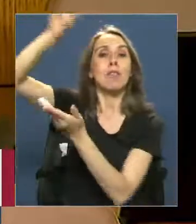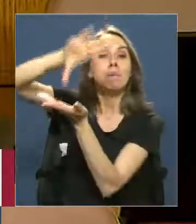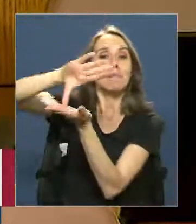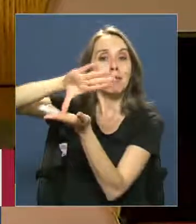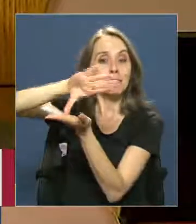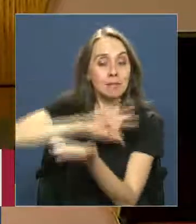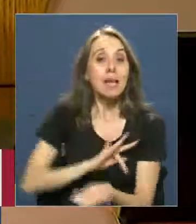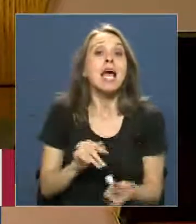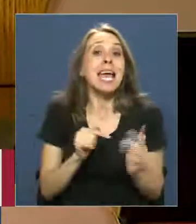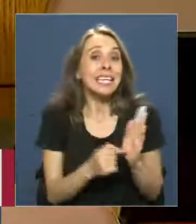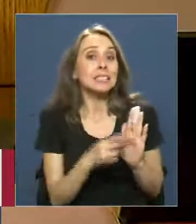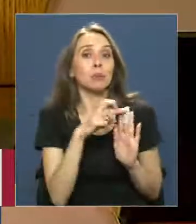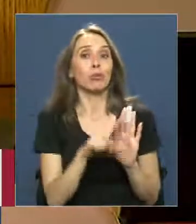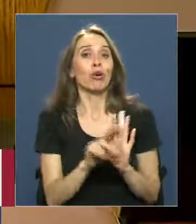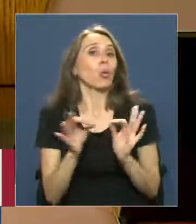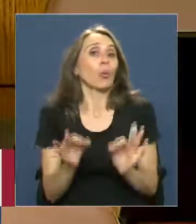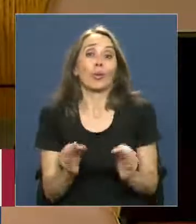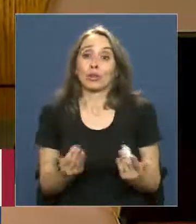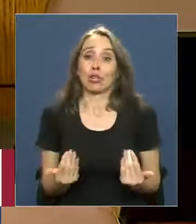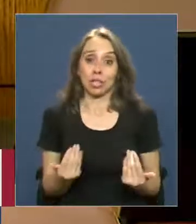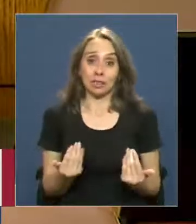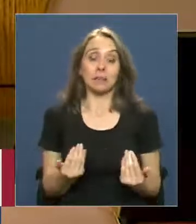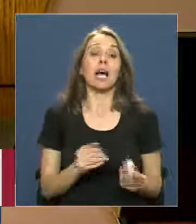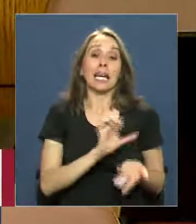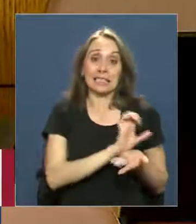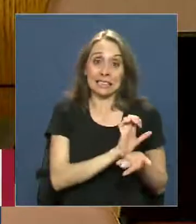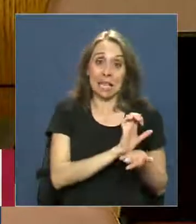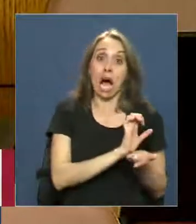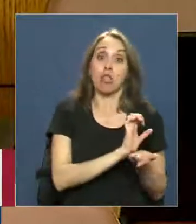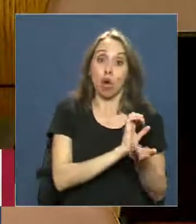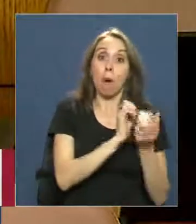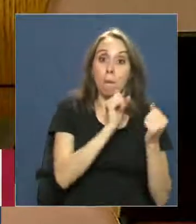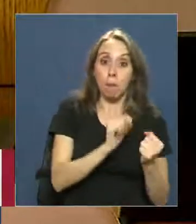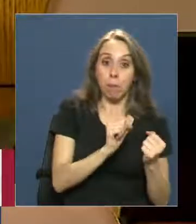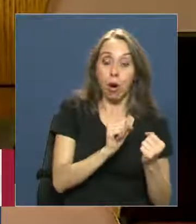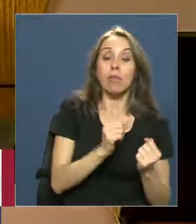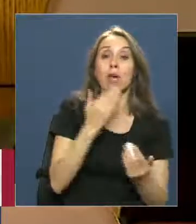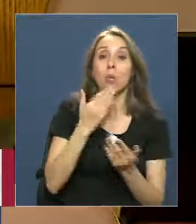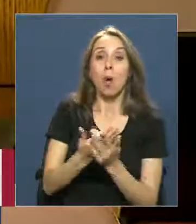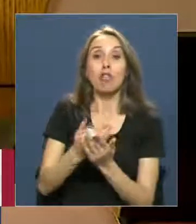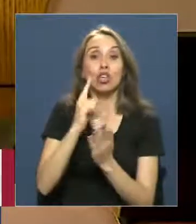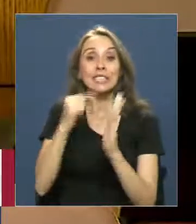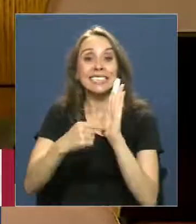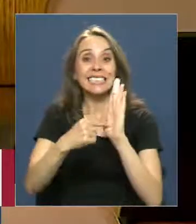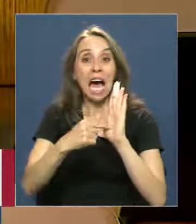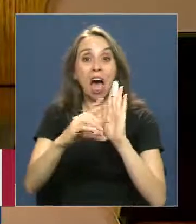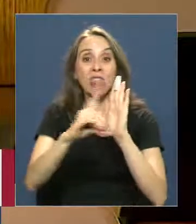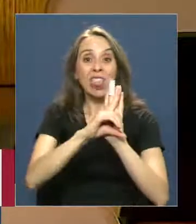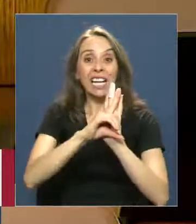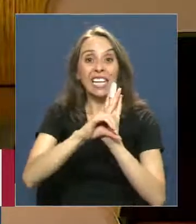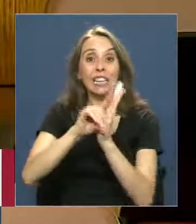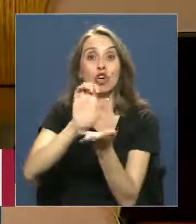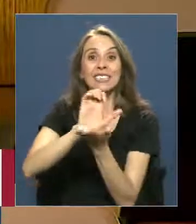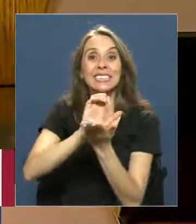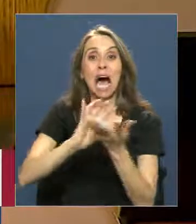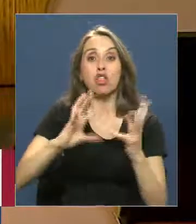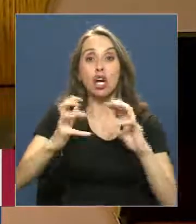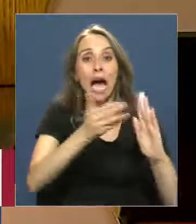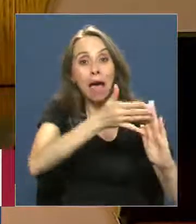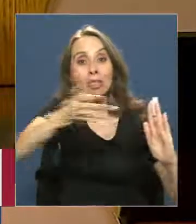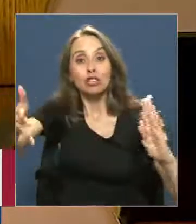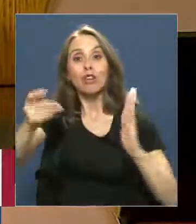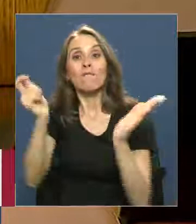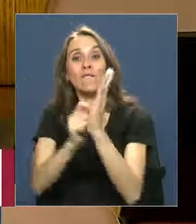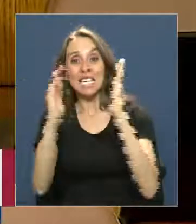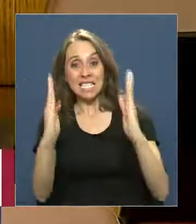necesario, puesto que se puede intervenir durante el estado de catástrofe, pero una vez que concluya esta, se pueden